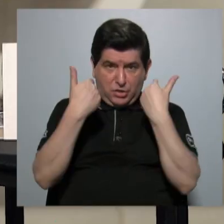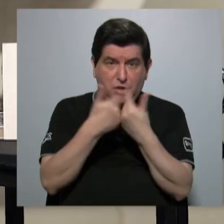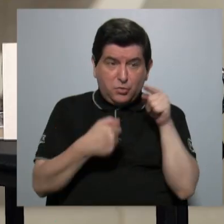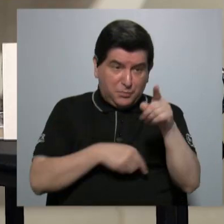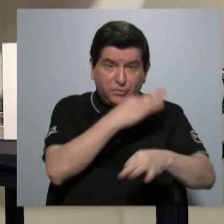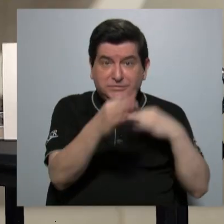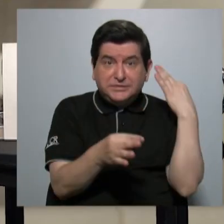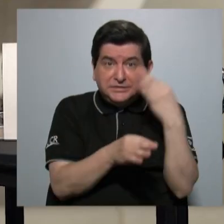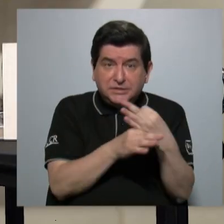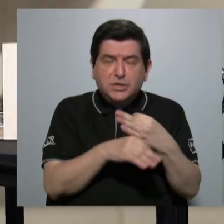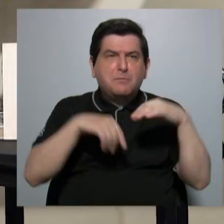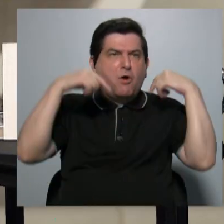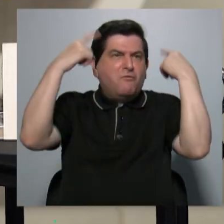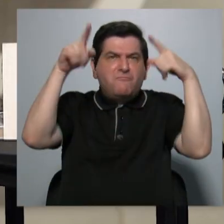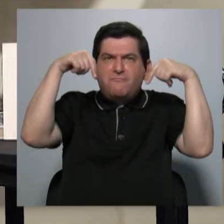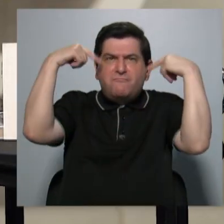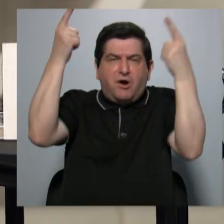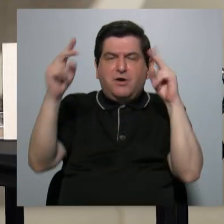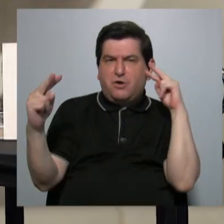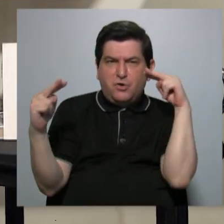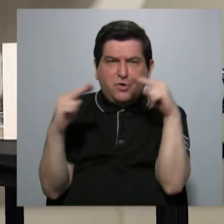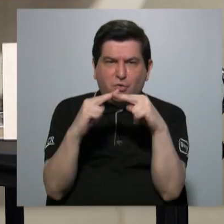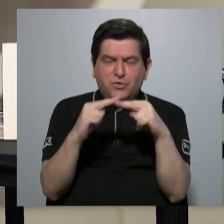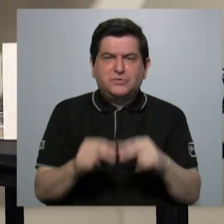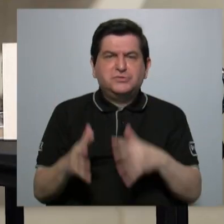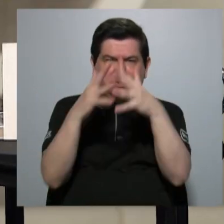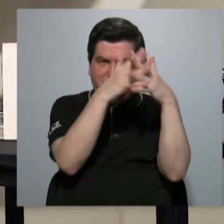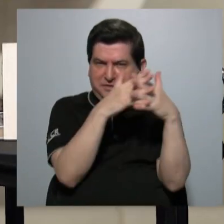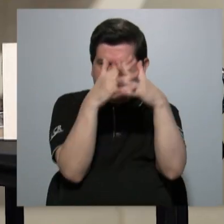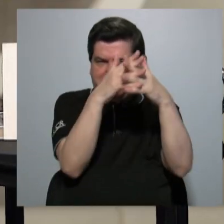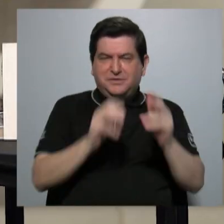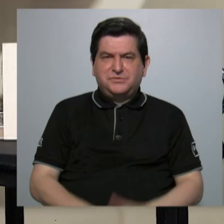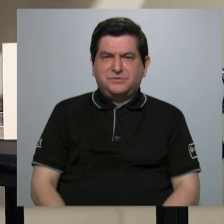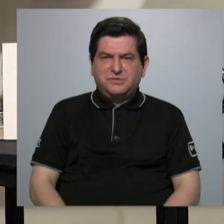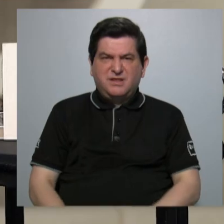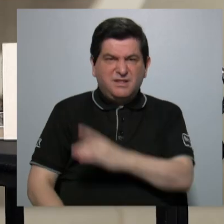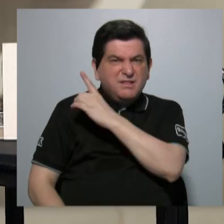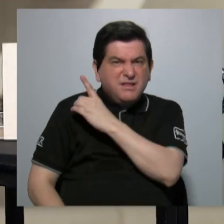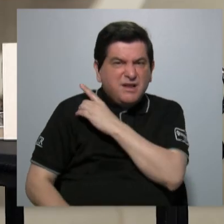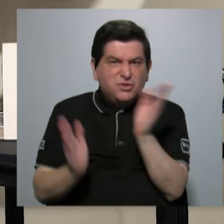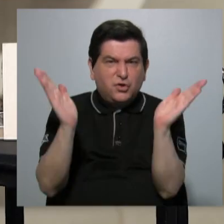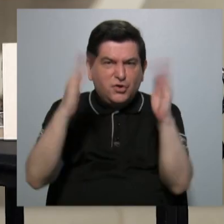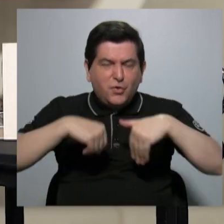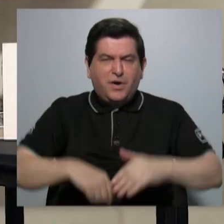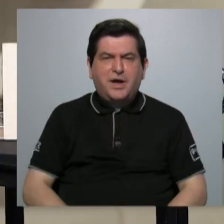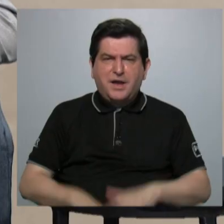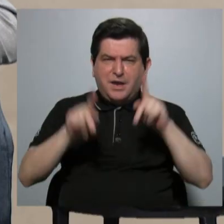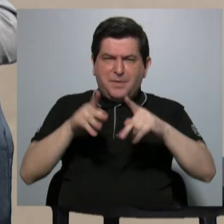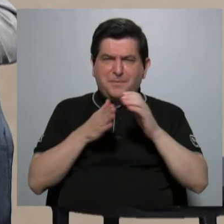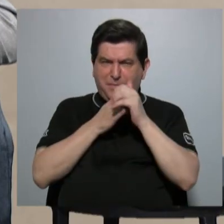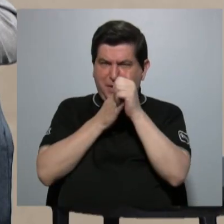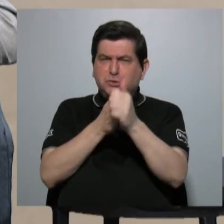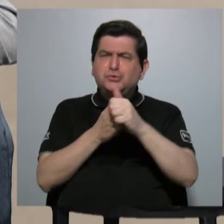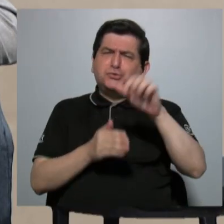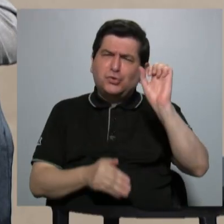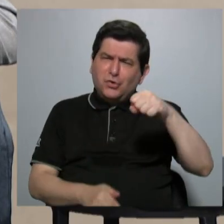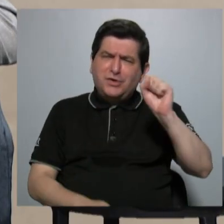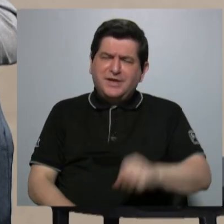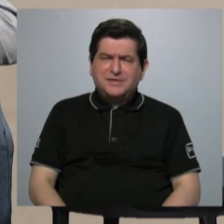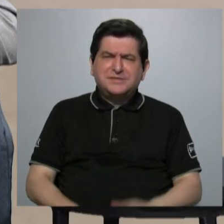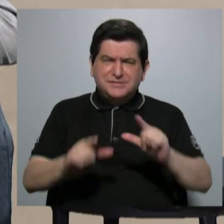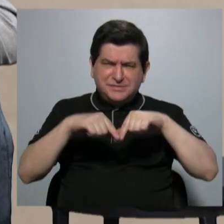jazz famosísimos que conocemos de los Estados Unidos, ¿verdad?, no hay director. Sí hay una persona líder en